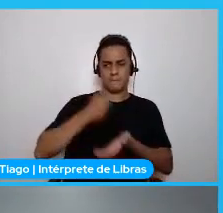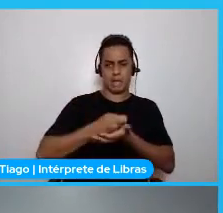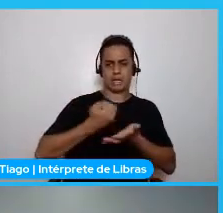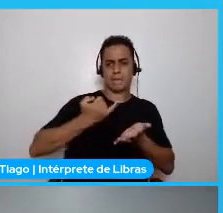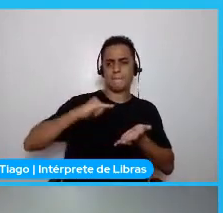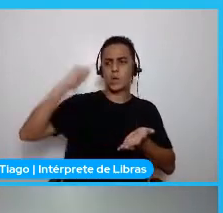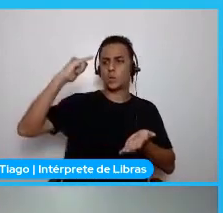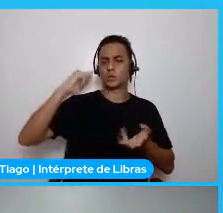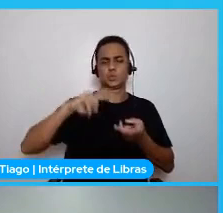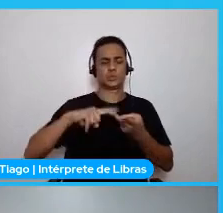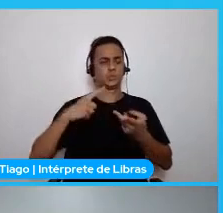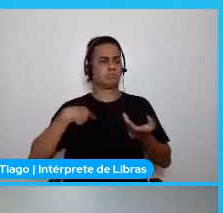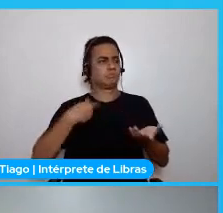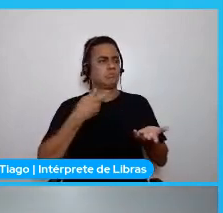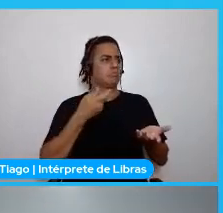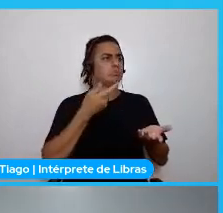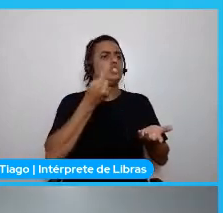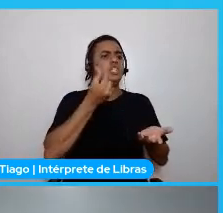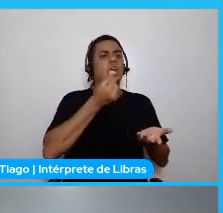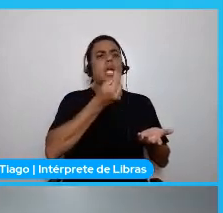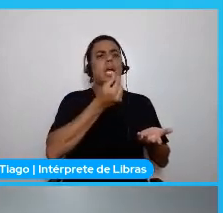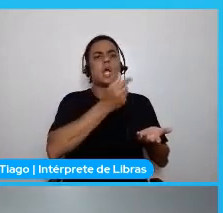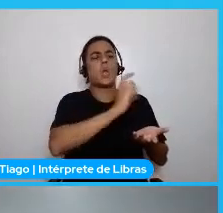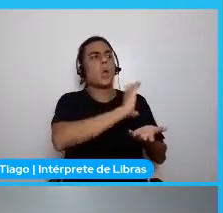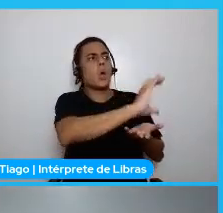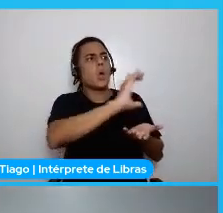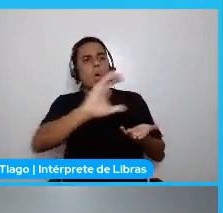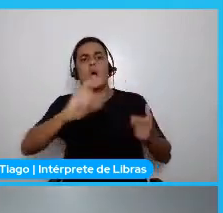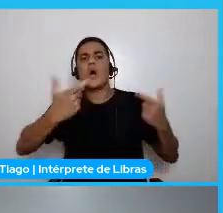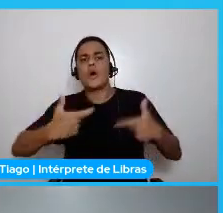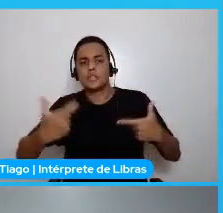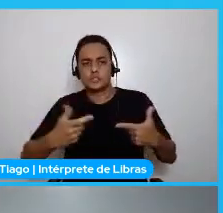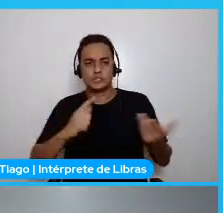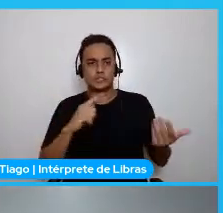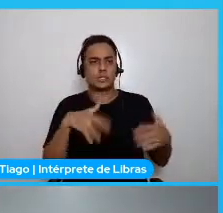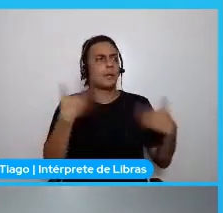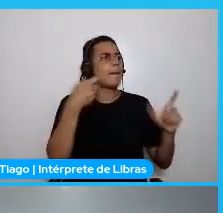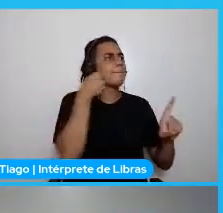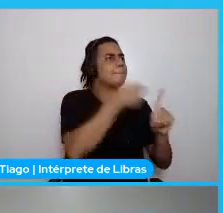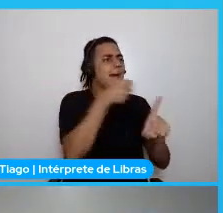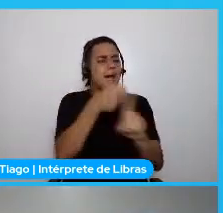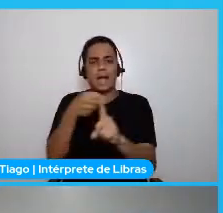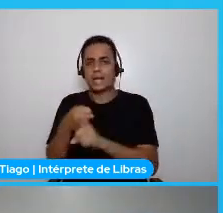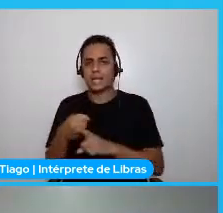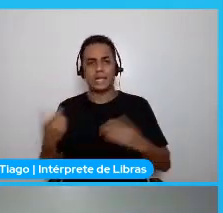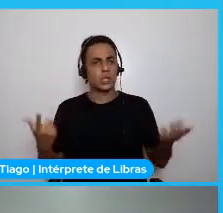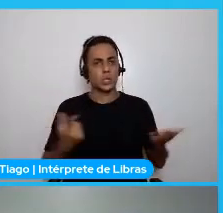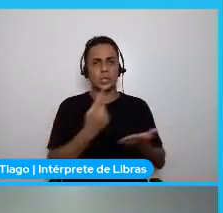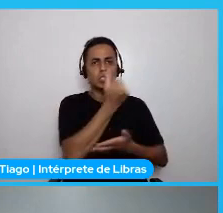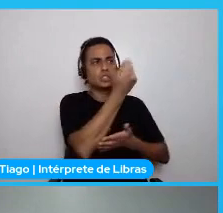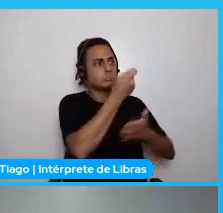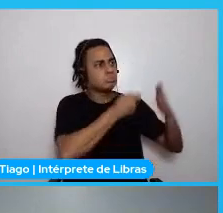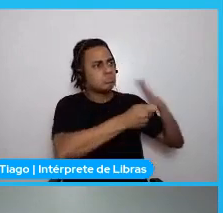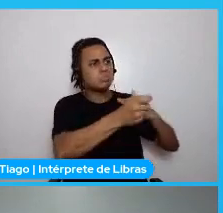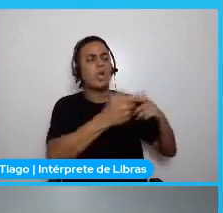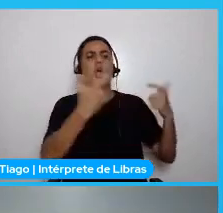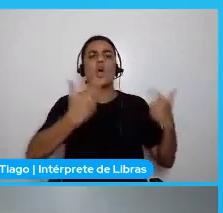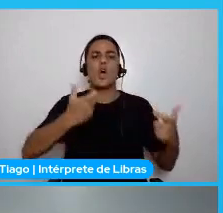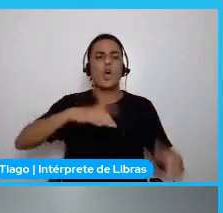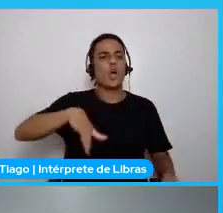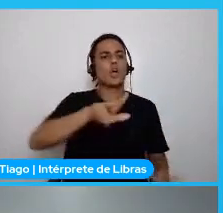cuál es el impacto que causan esas obras o ese destino de nuestro